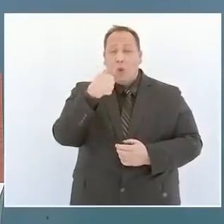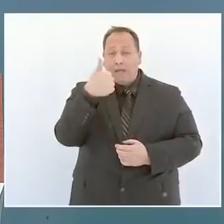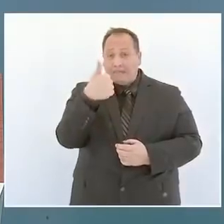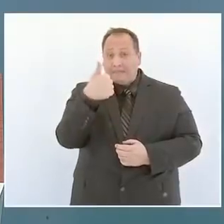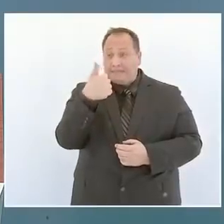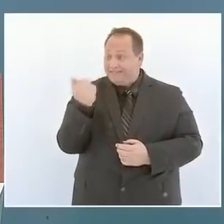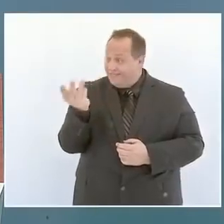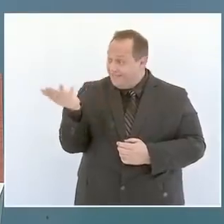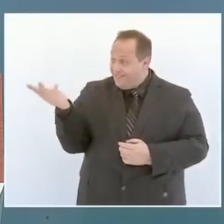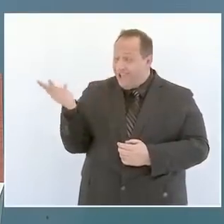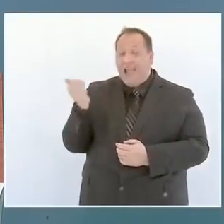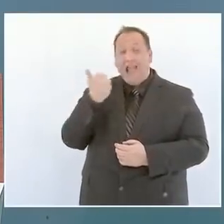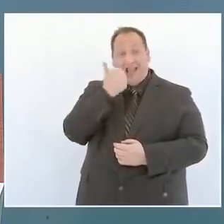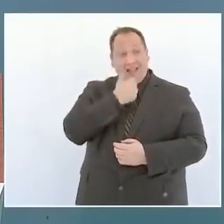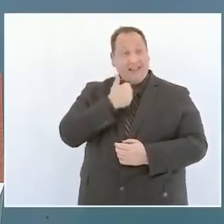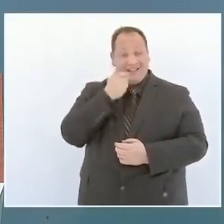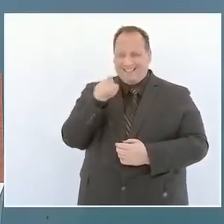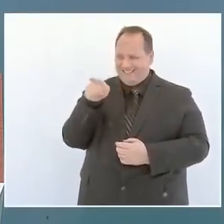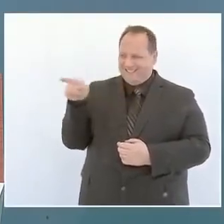46 estudiantes